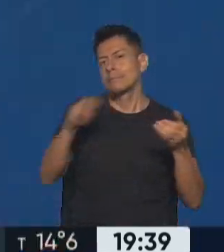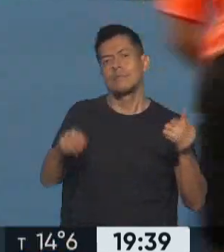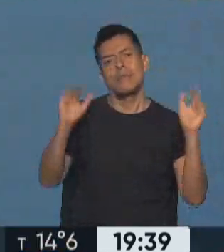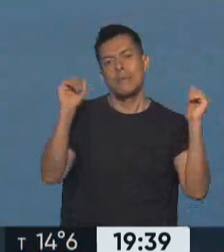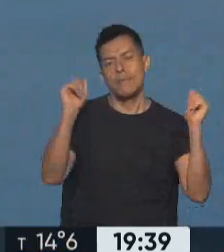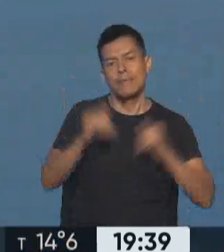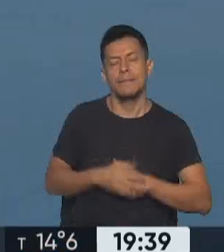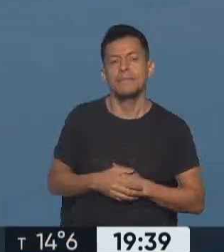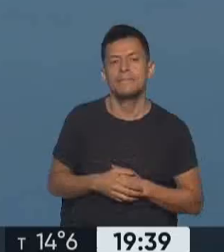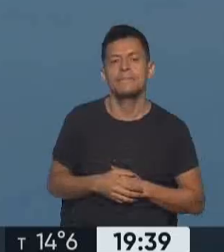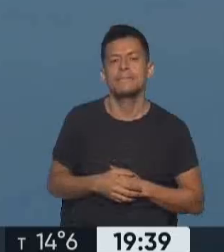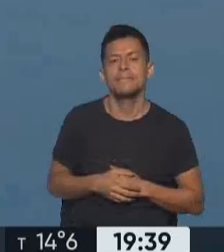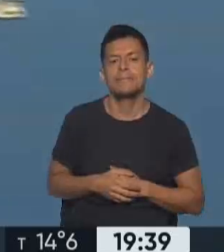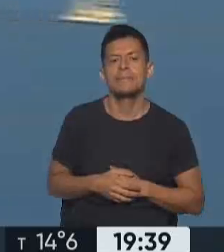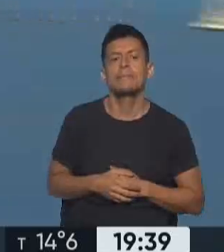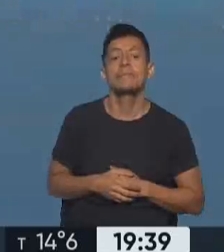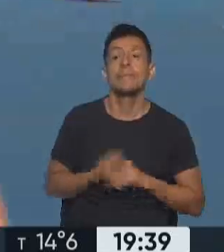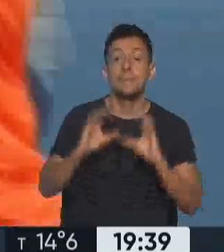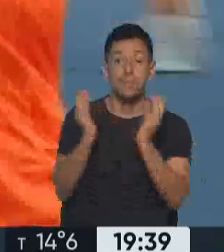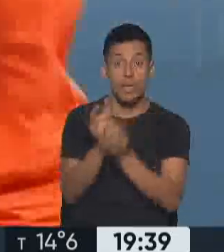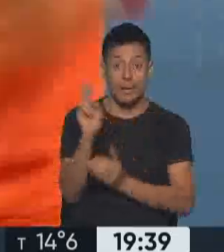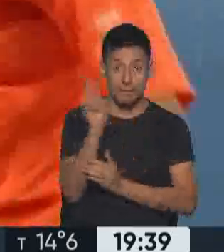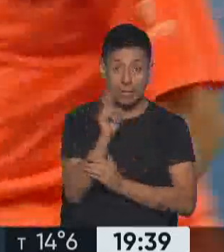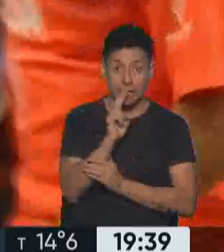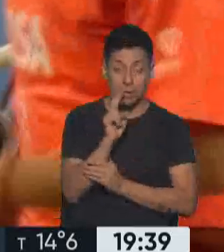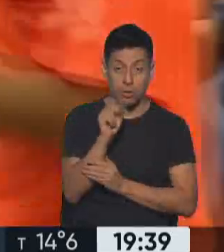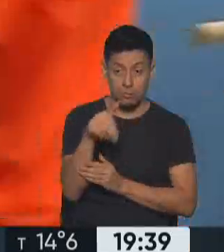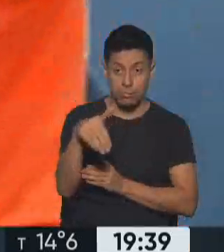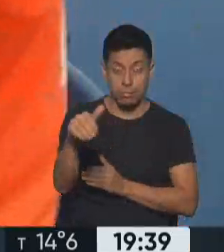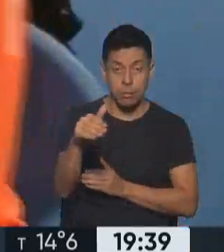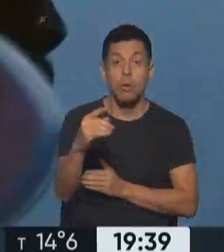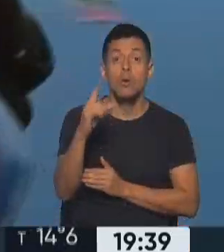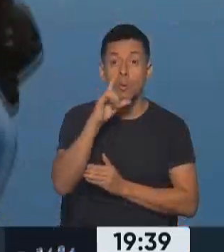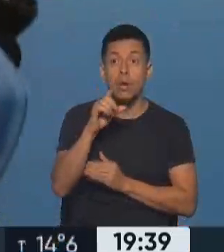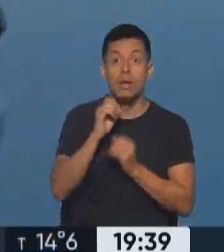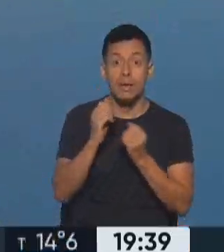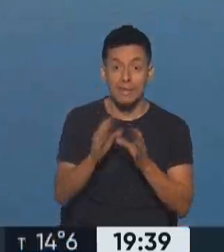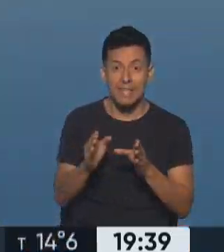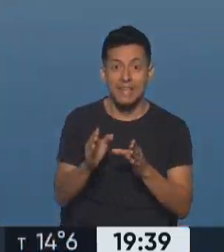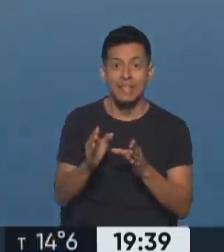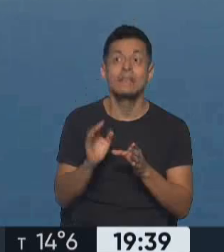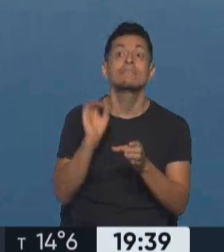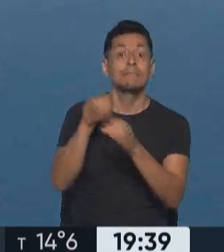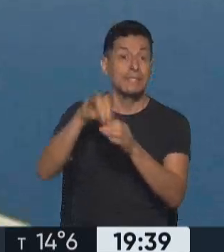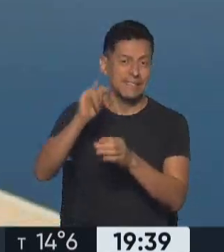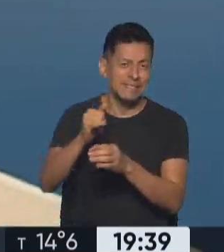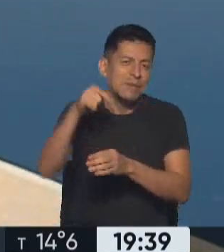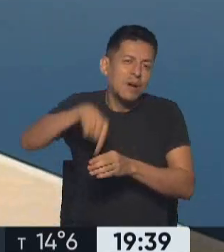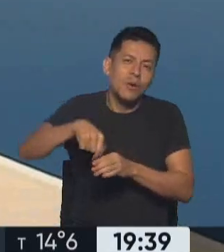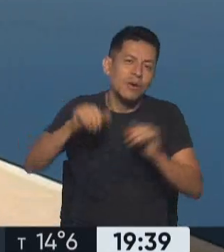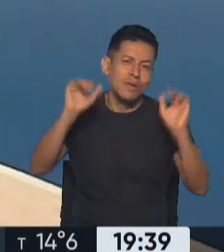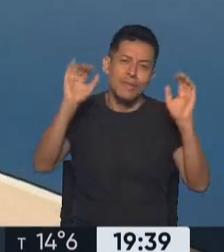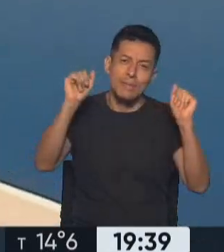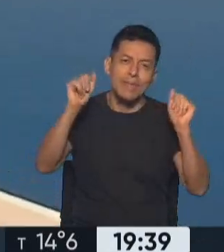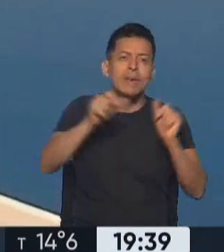será el Mundial Femenino, que arrancará a principios de julio, pero de esta manera Belén Zucchi saludaba